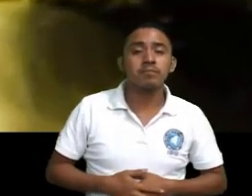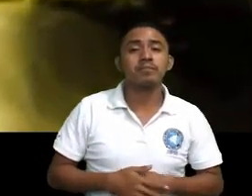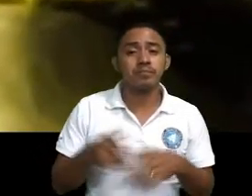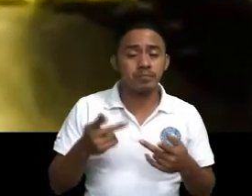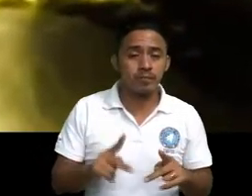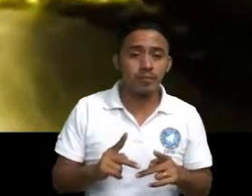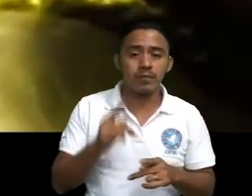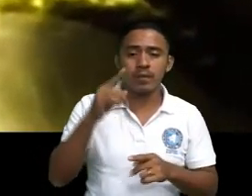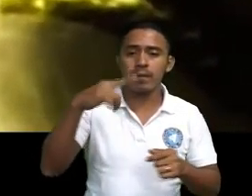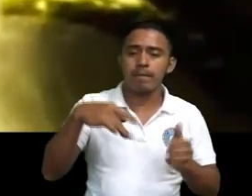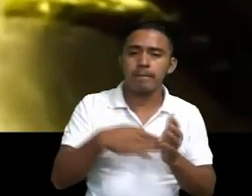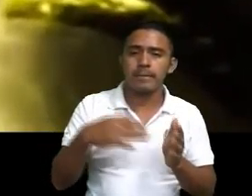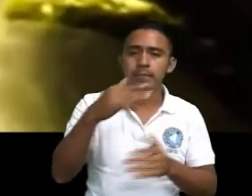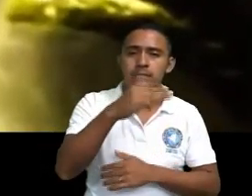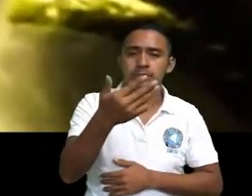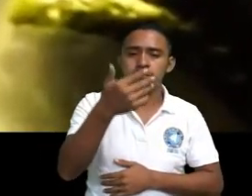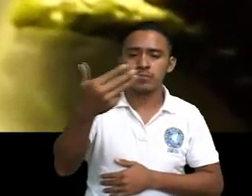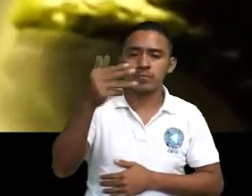desde